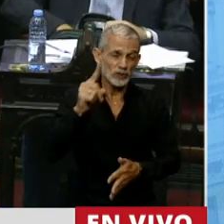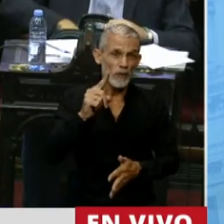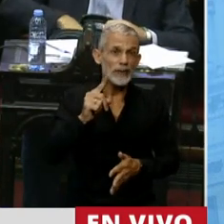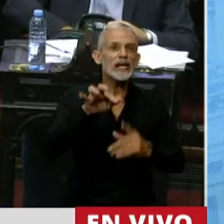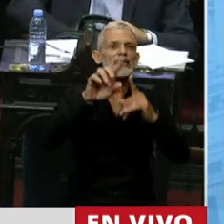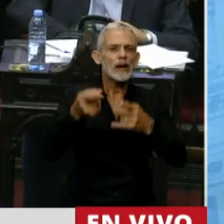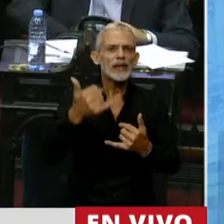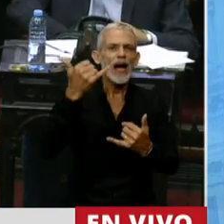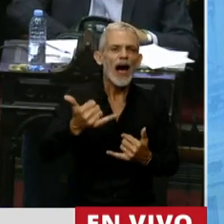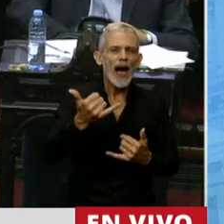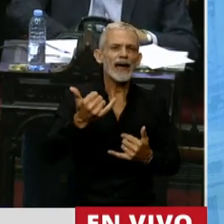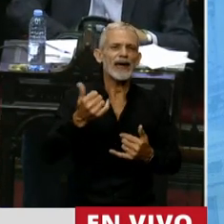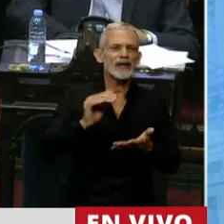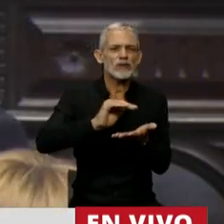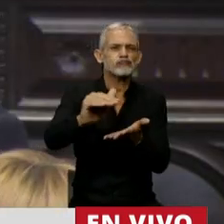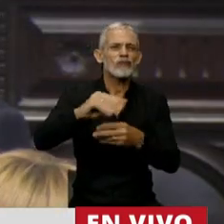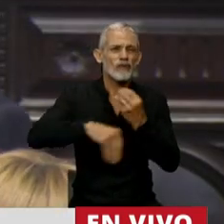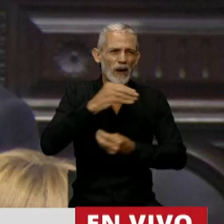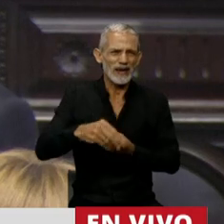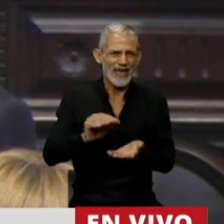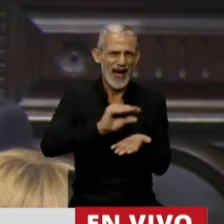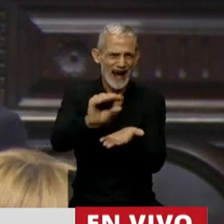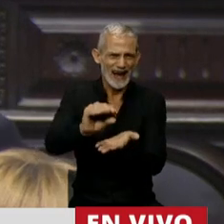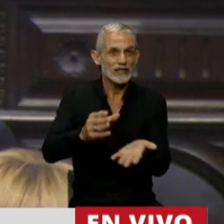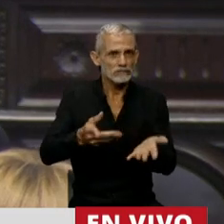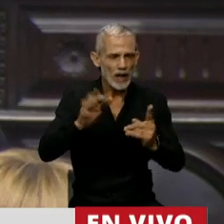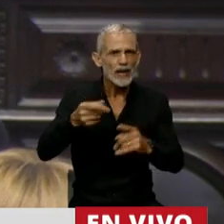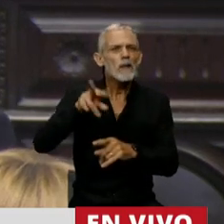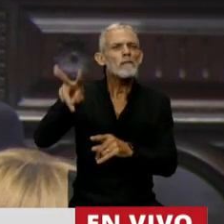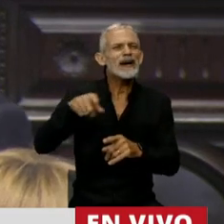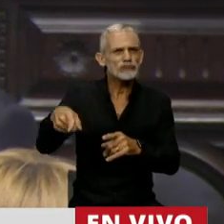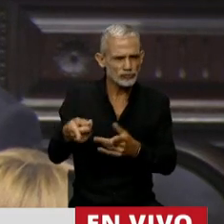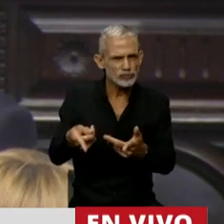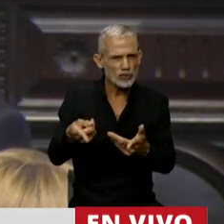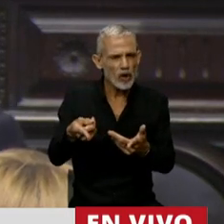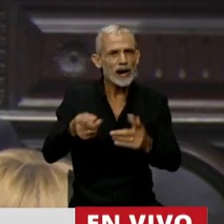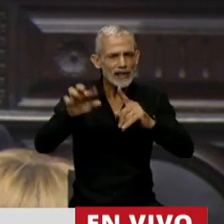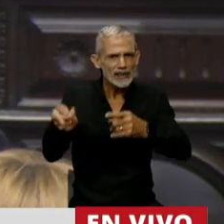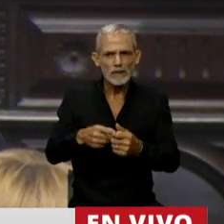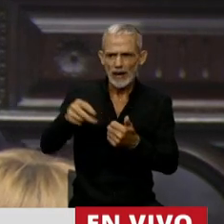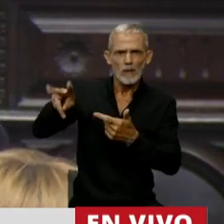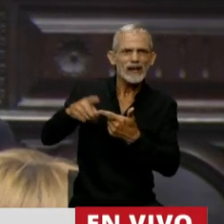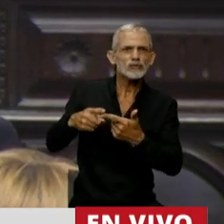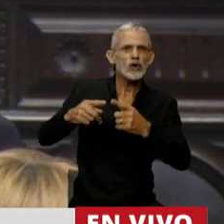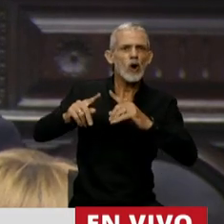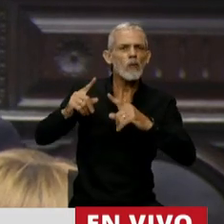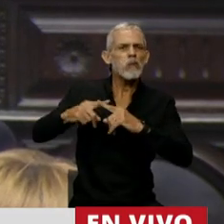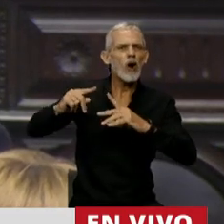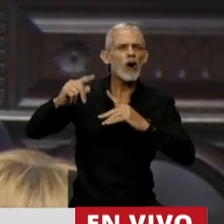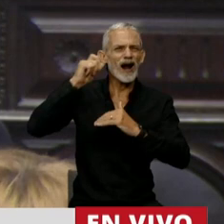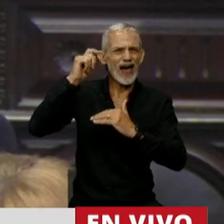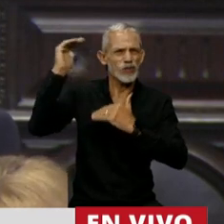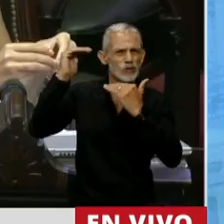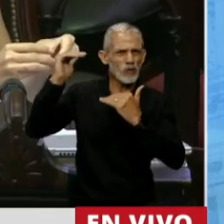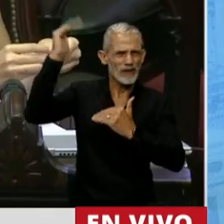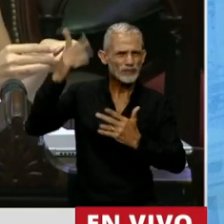4.400.000 beneficiarios de las asignaciones familiares. Tenemos las pensiones no contributivas. Tenemos la pensión universal del adulto